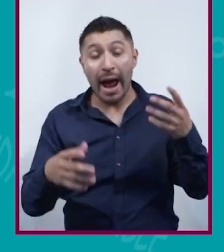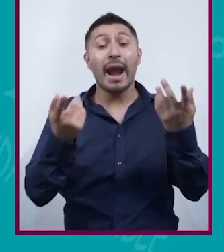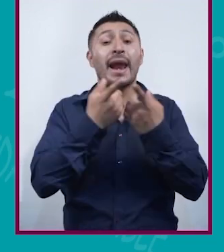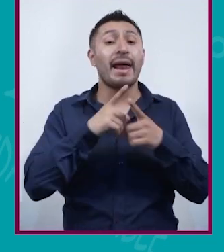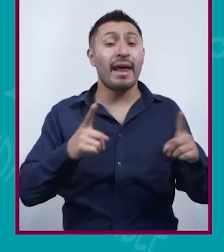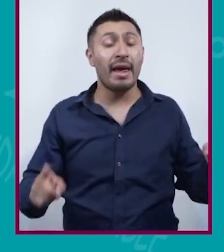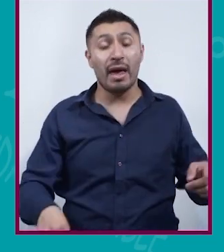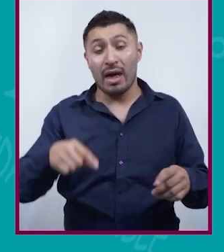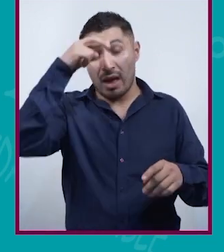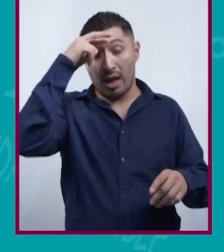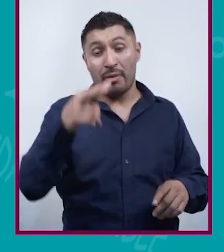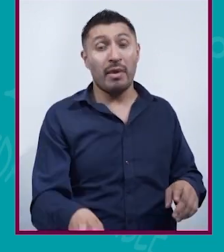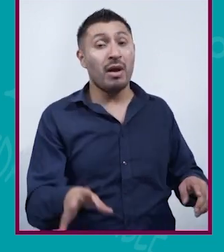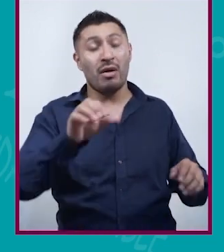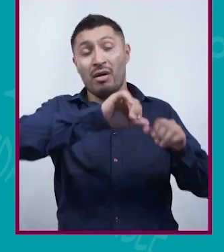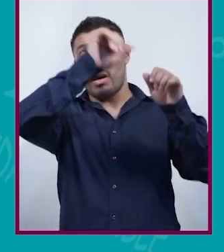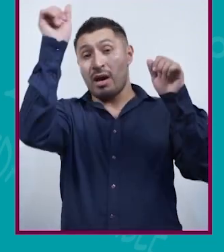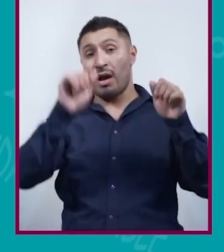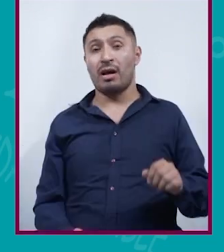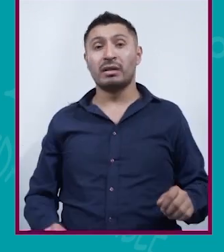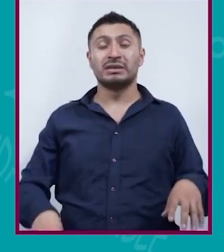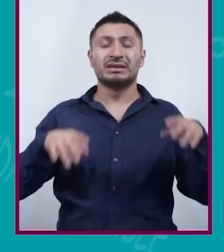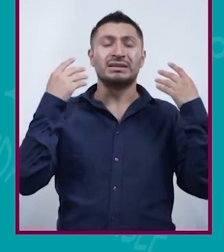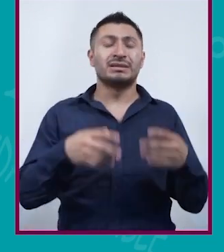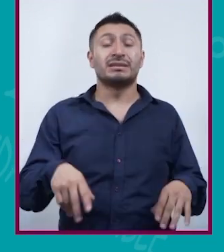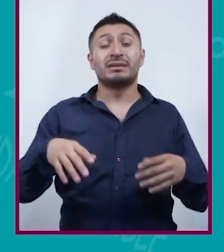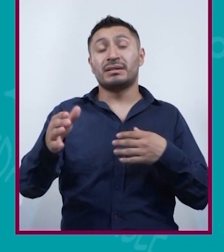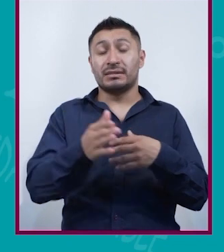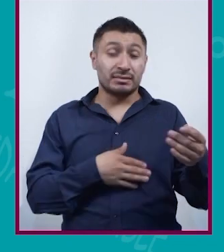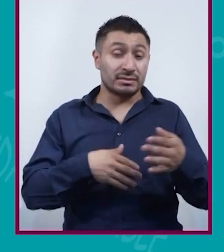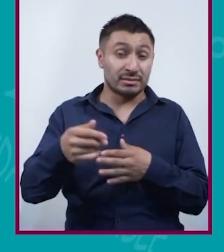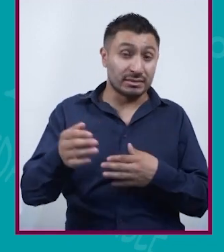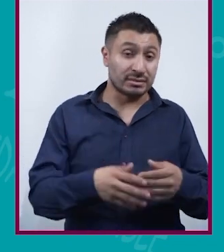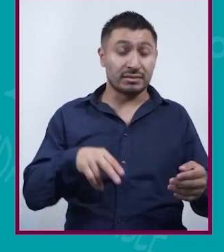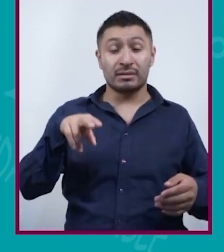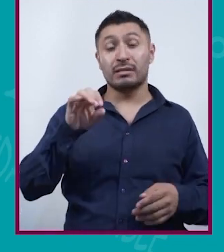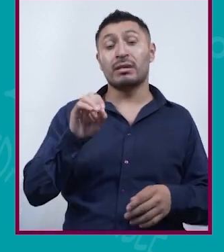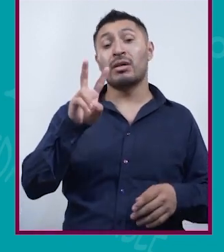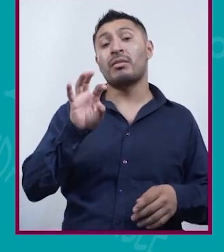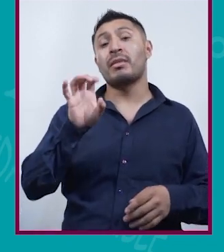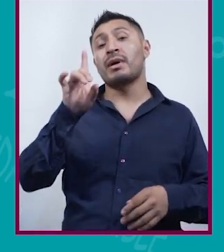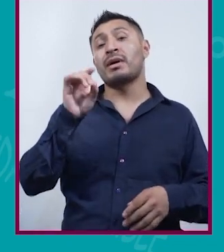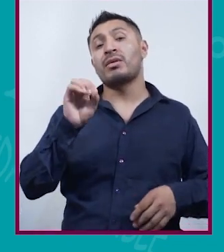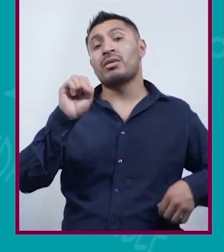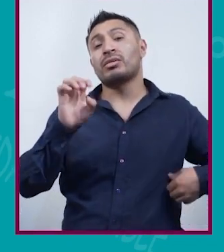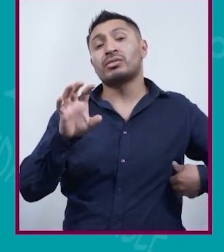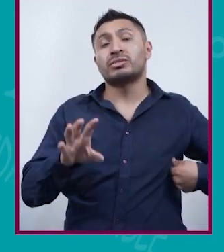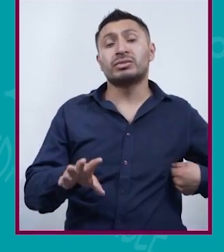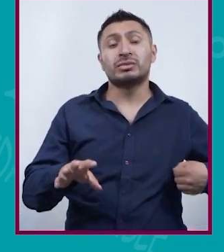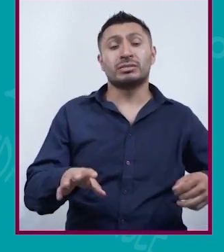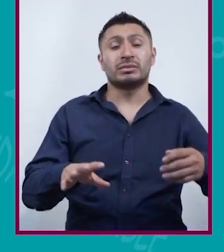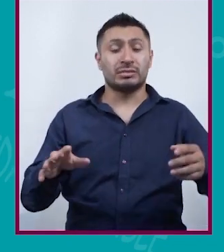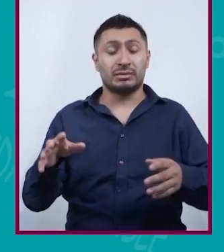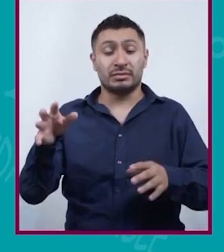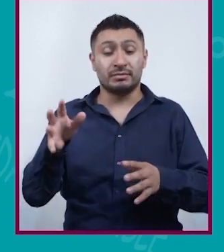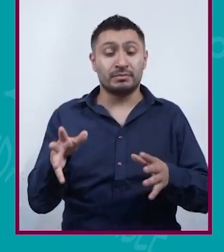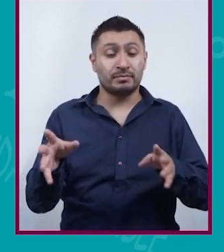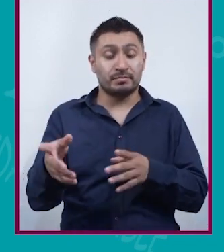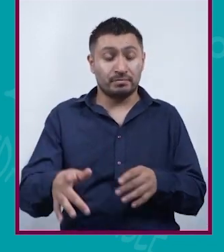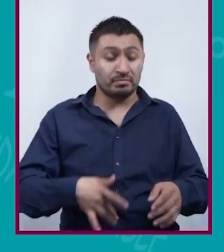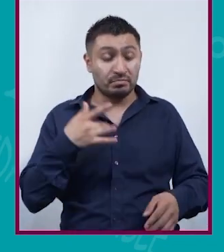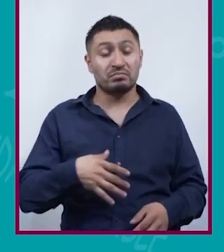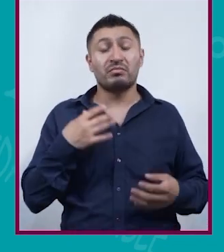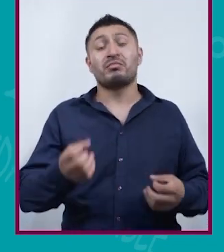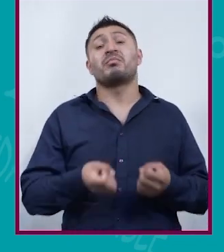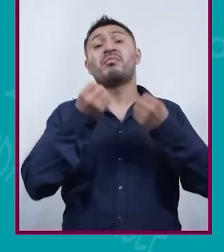se estaba desarrollando en México, un arte absolutamente novedoso, que estimuló, que impactó en el mundo